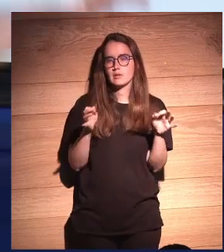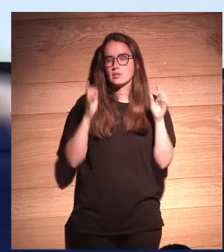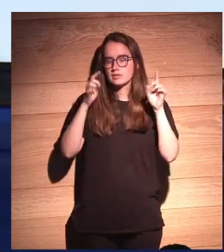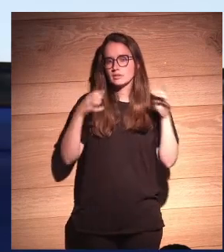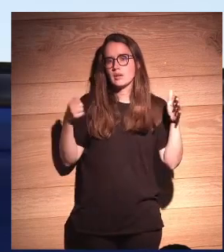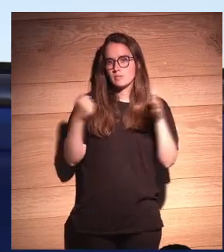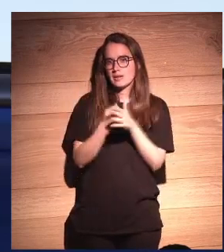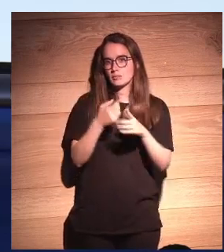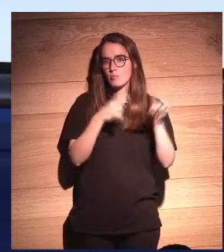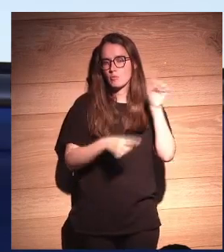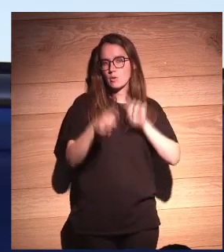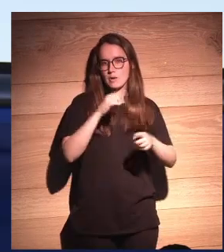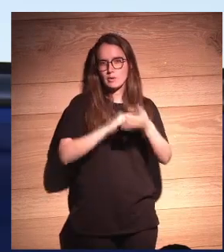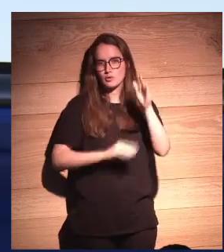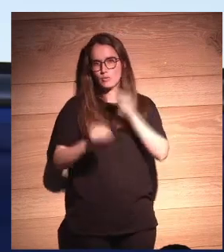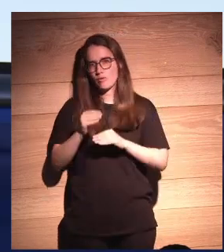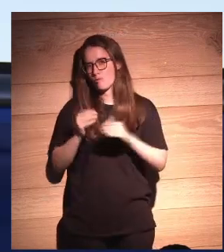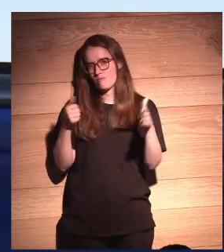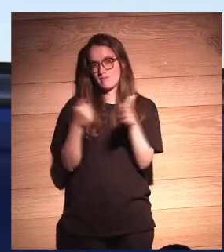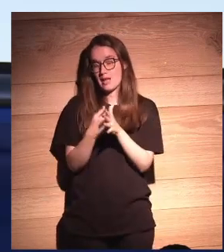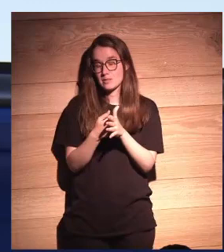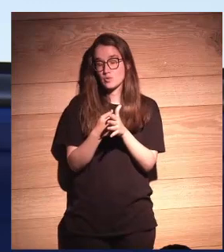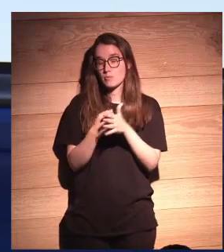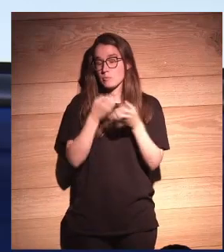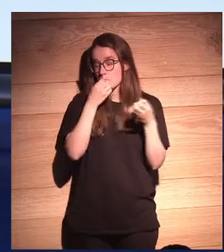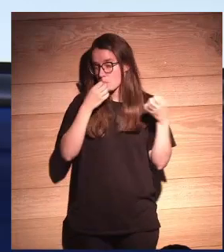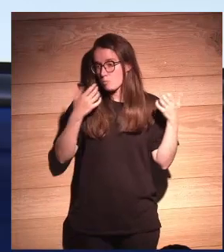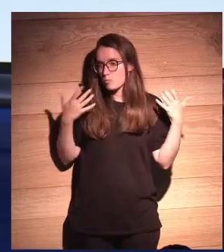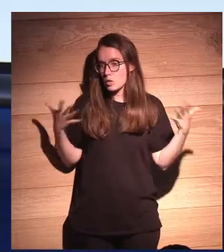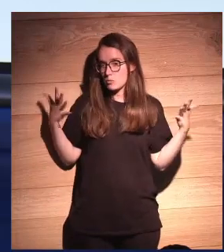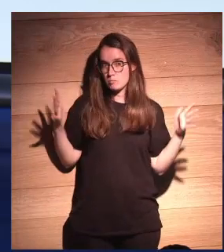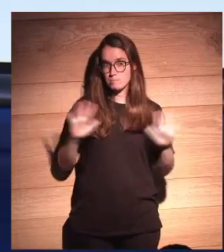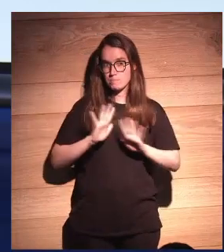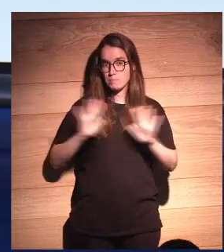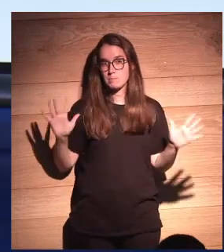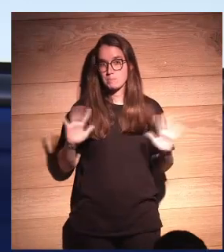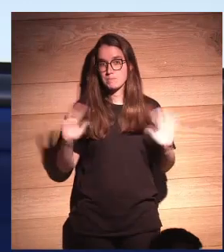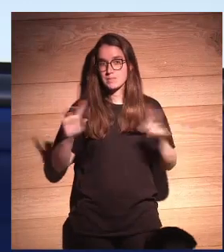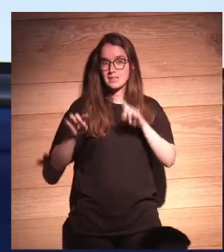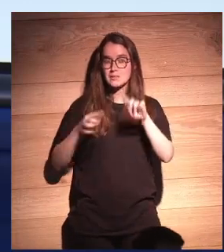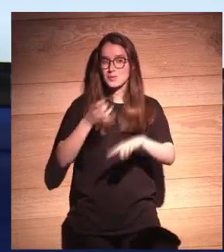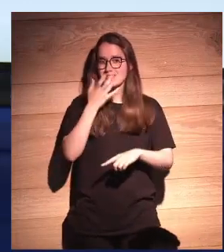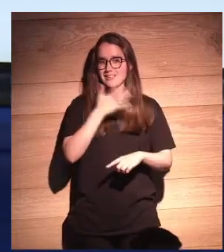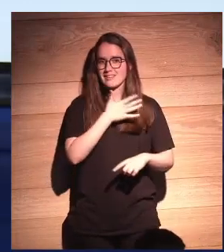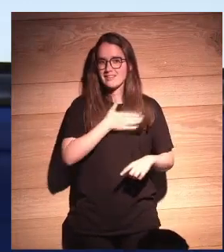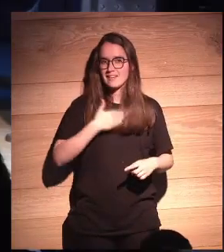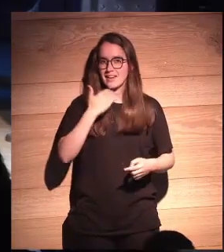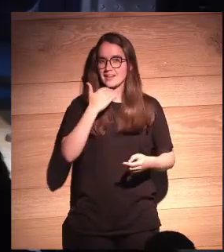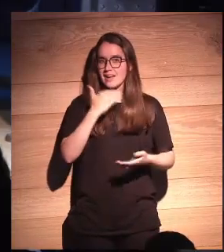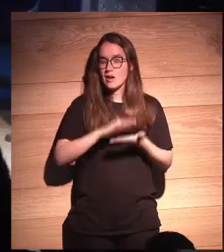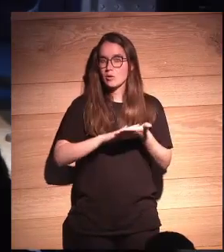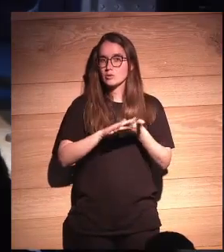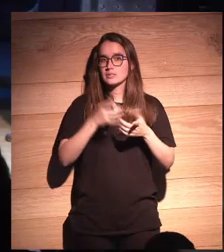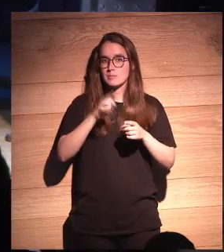posibles problemas que pueda haber en una producción. Y bueno, pues hasta aquí la presentación. Luego, si queréis hablar con nosotros, también